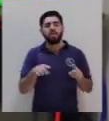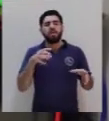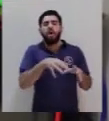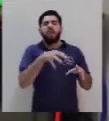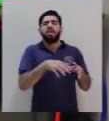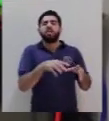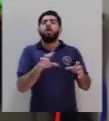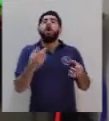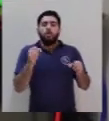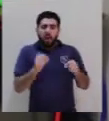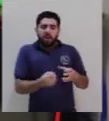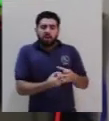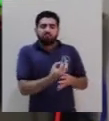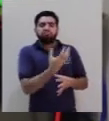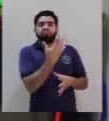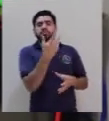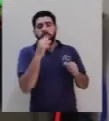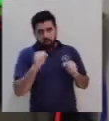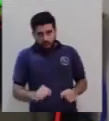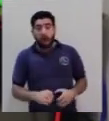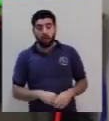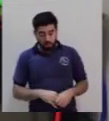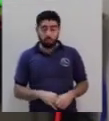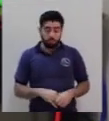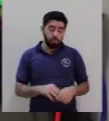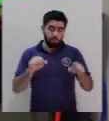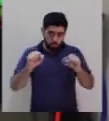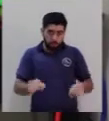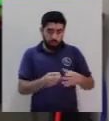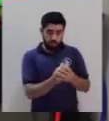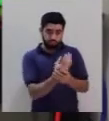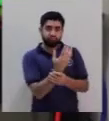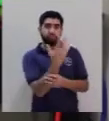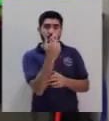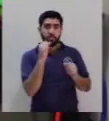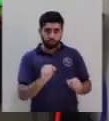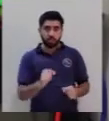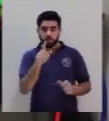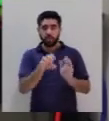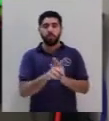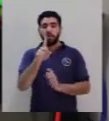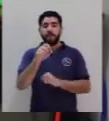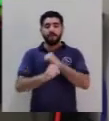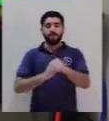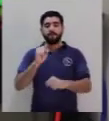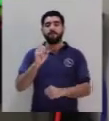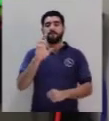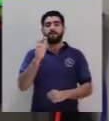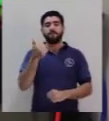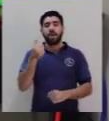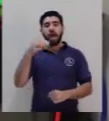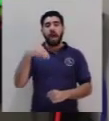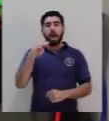¿y qué frutos o qué sale de esa tierra? Sí, efectivamente de esto salen las frambuesas, por ejemplo, que nacen